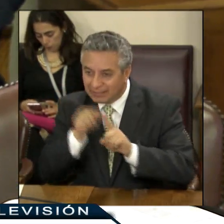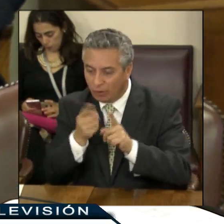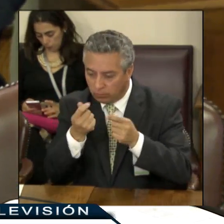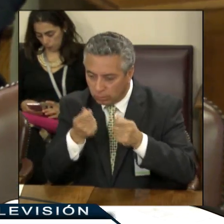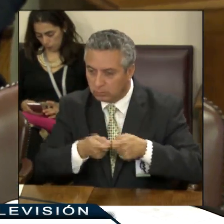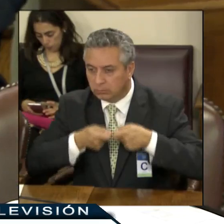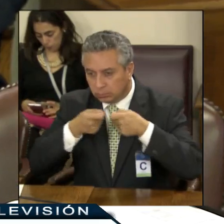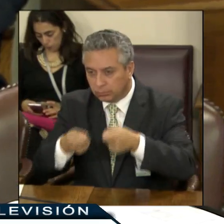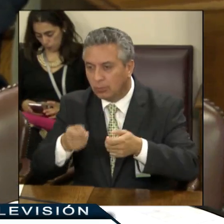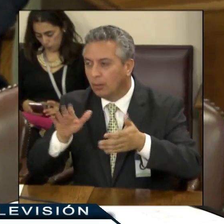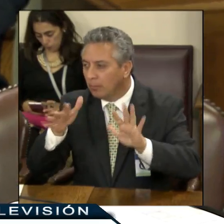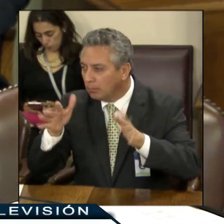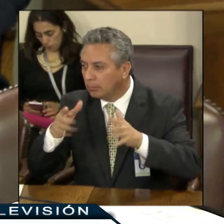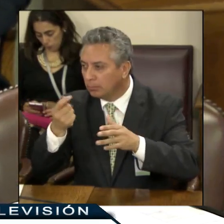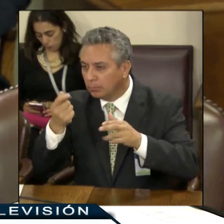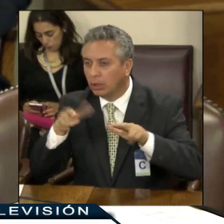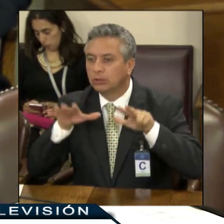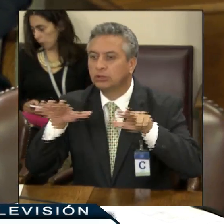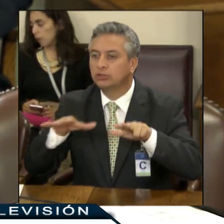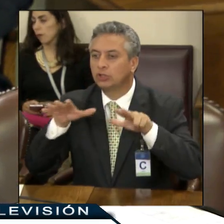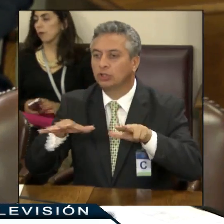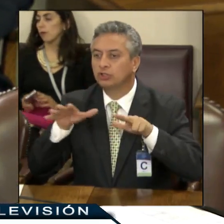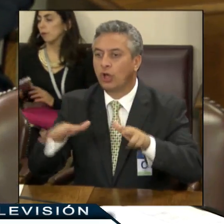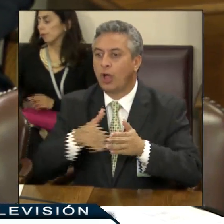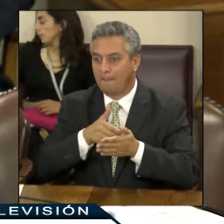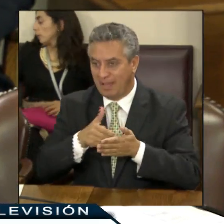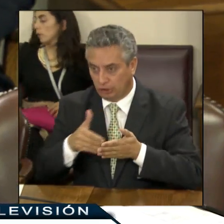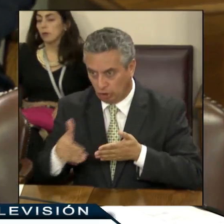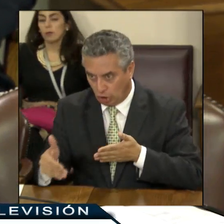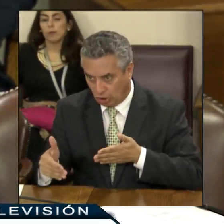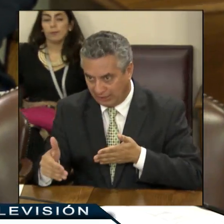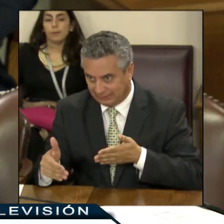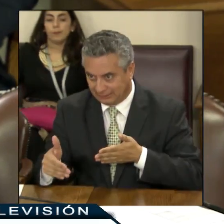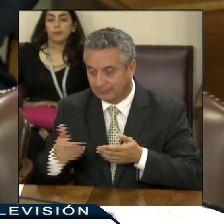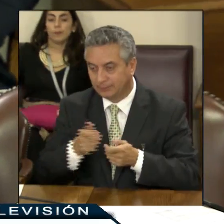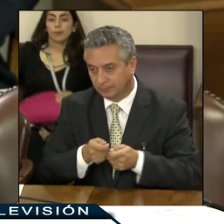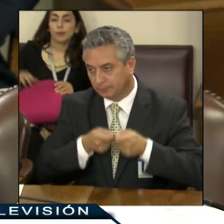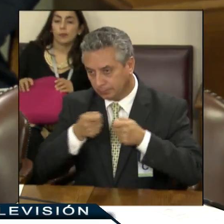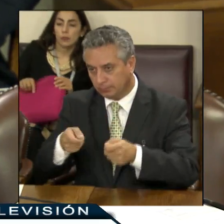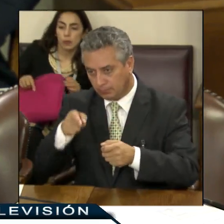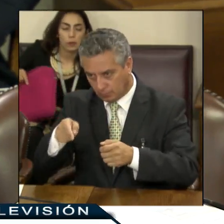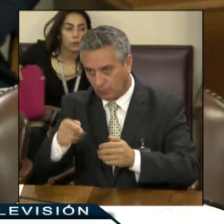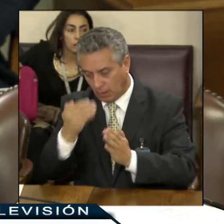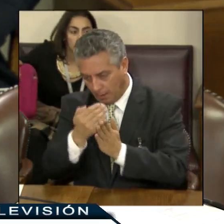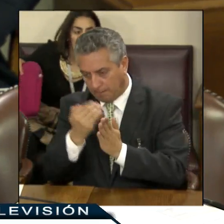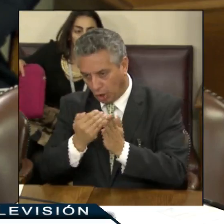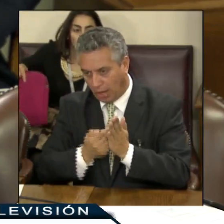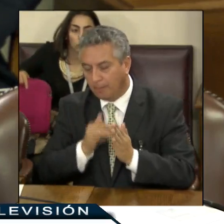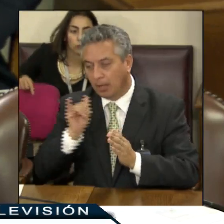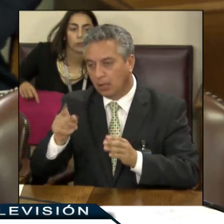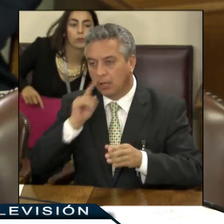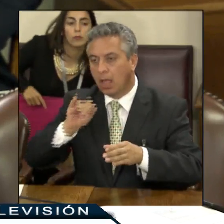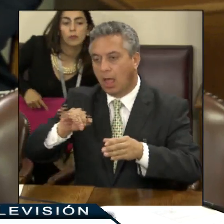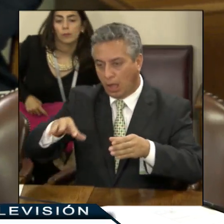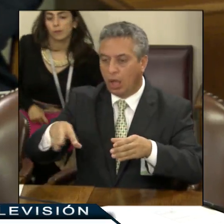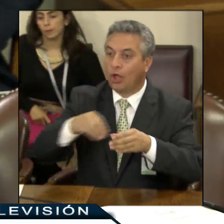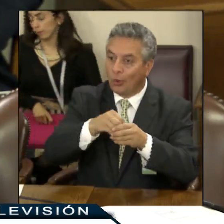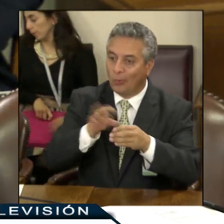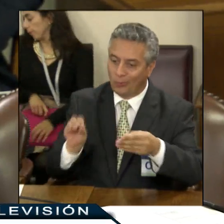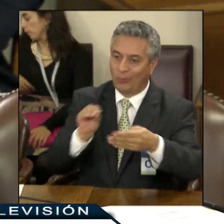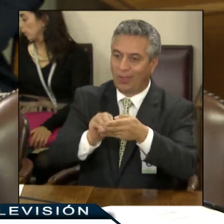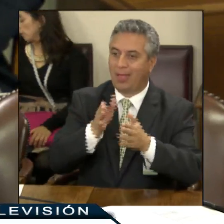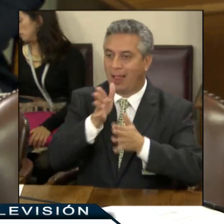determinado creo que era de aproximadamente 18 millones para la la eh Para ese tipo de programa y para incluir la lengua de